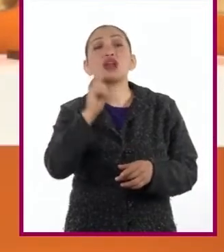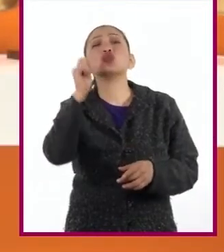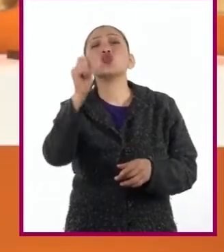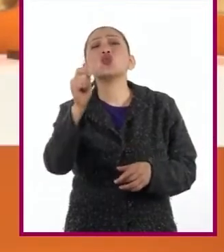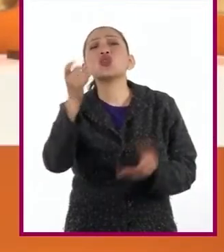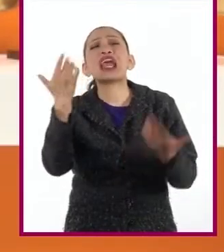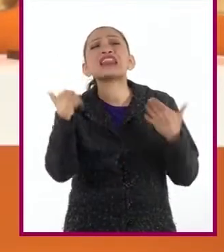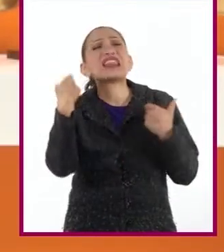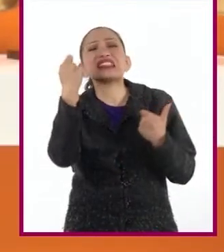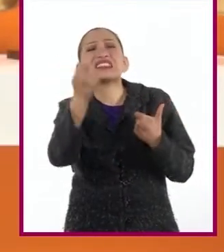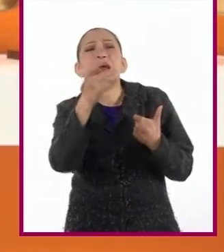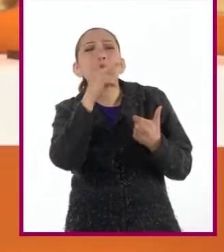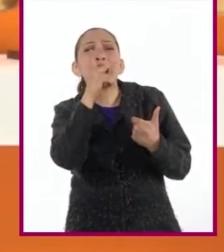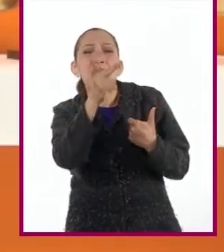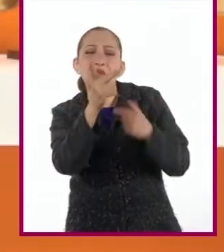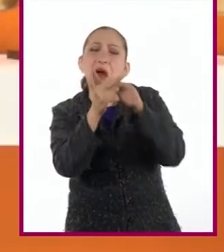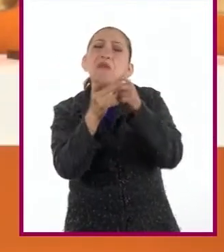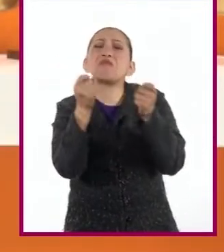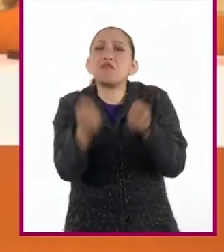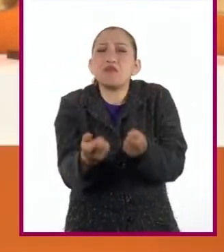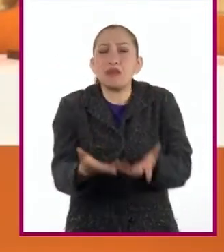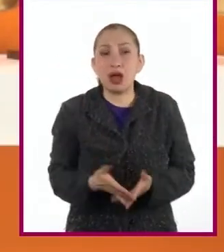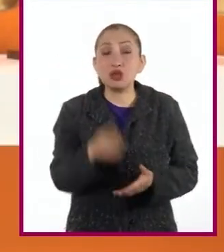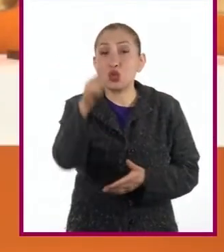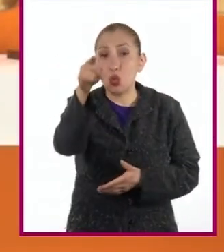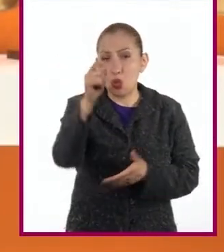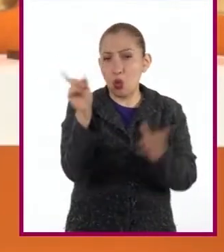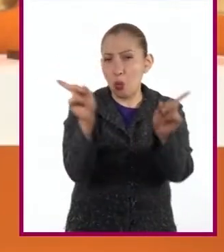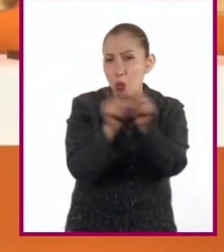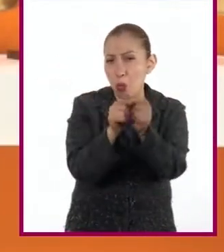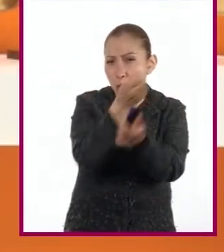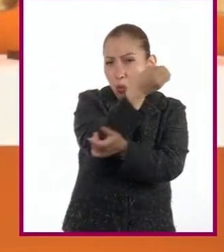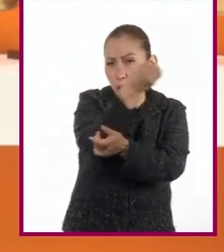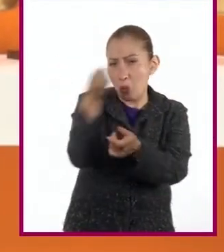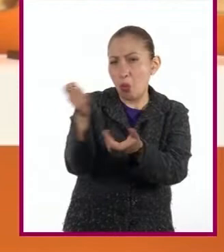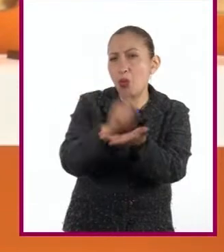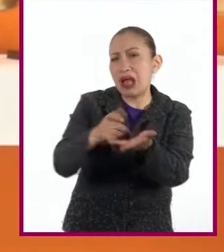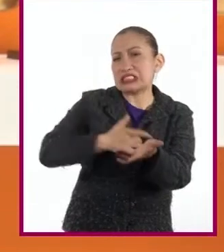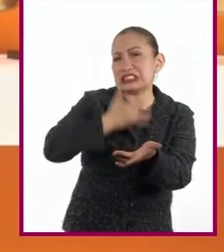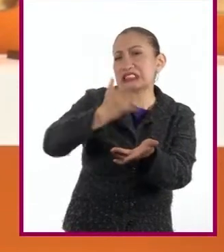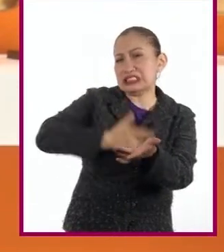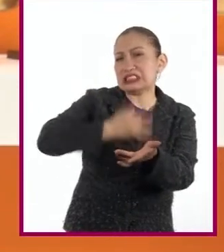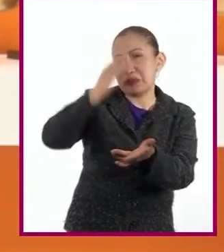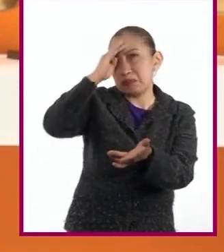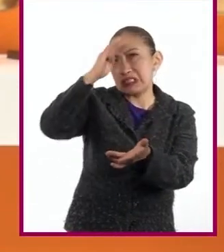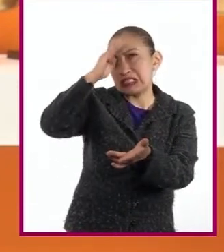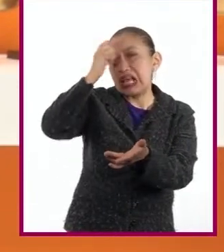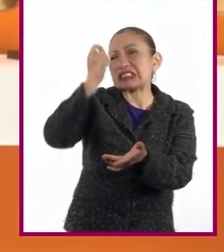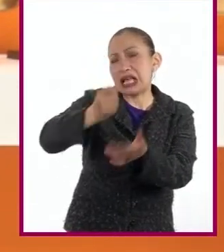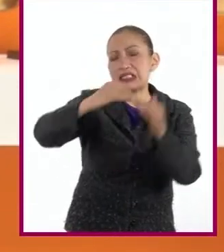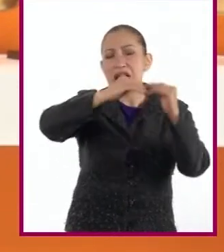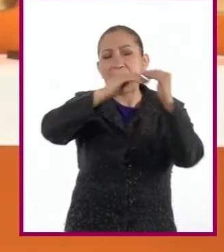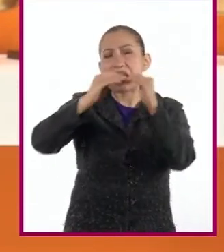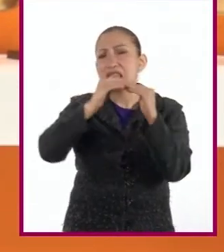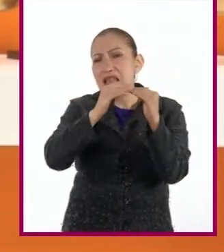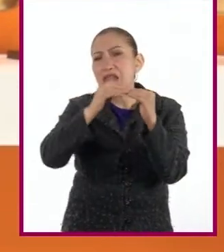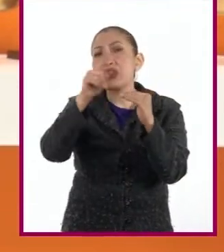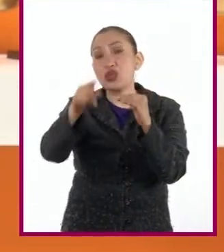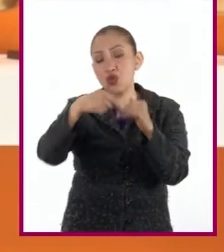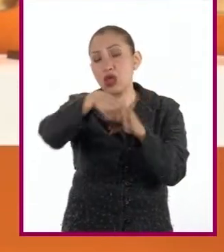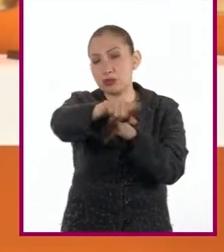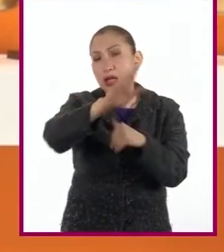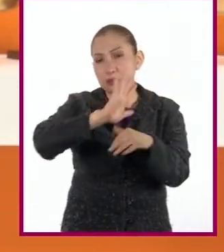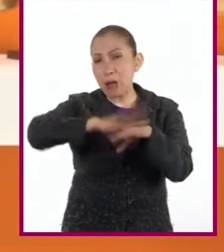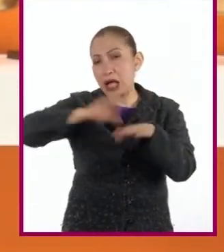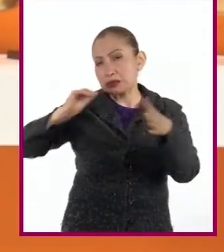ustedes por este término? Escriban una breve frase al respecto, la cual podrán complementar a lo largo de la